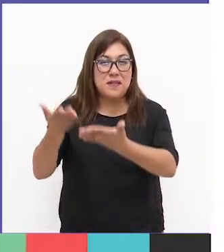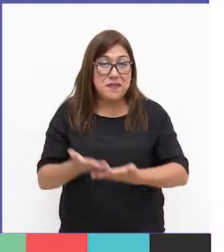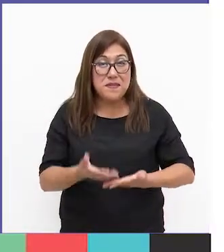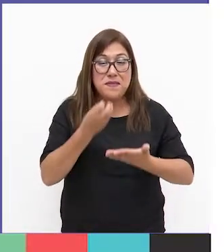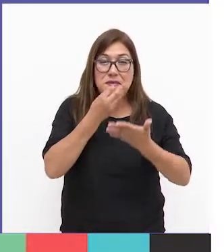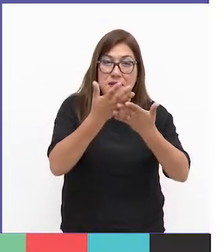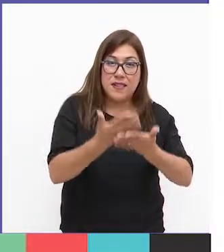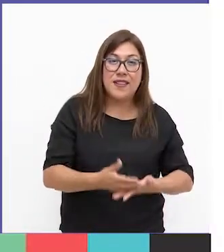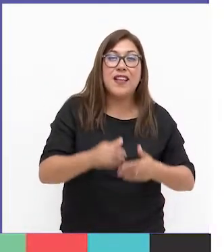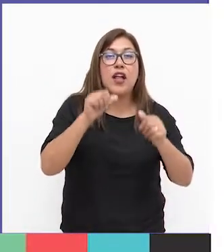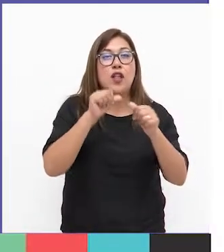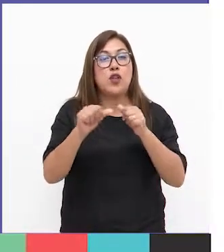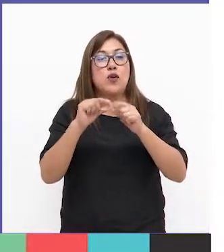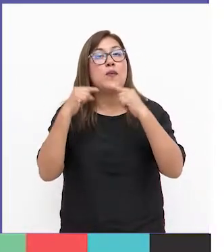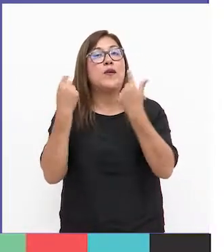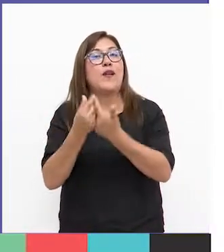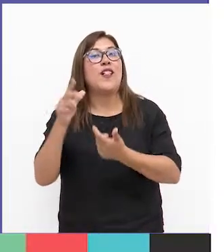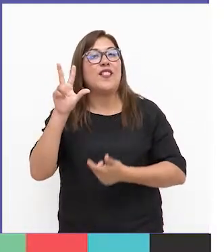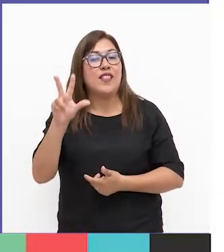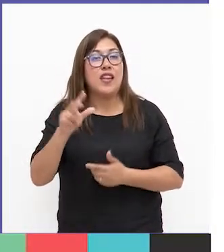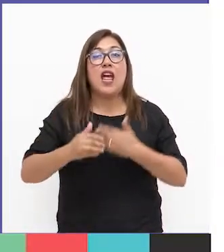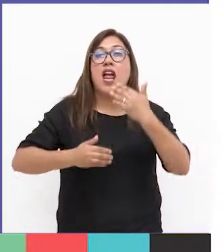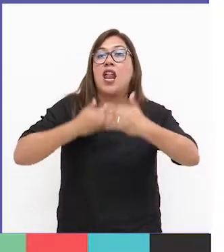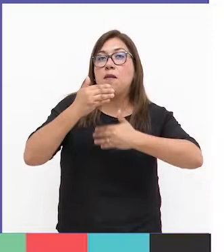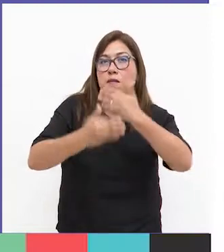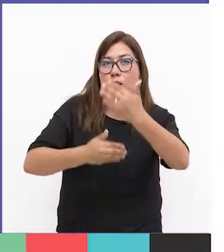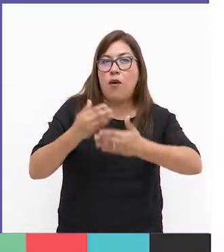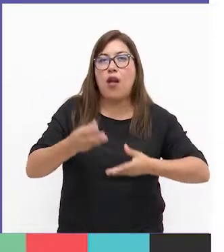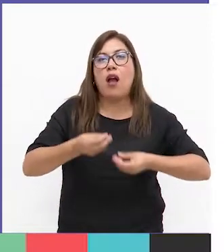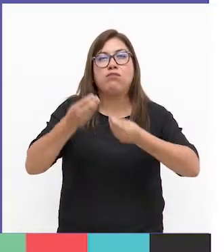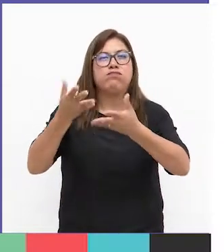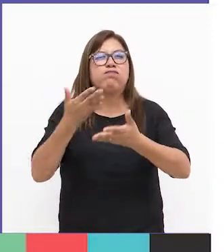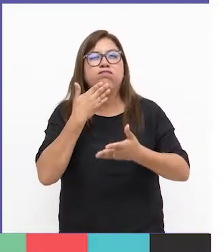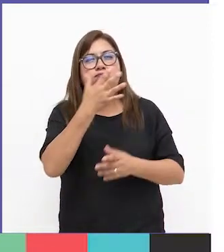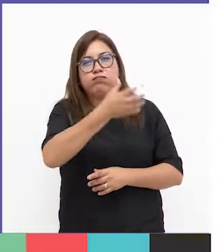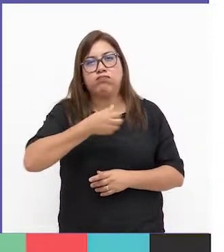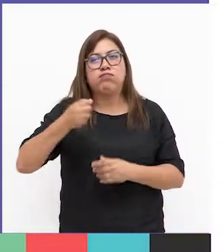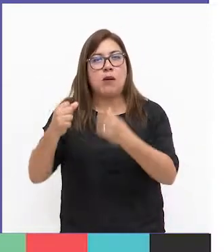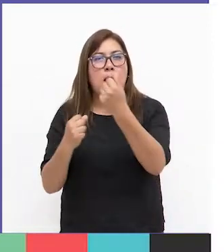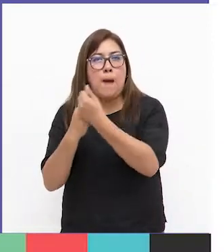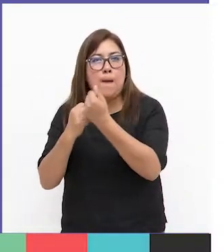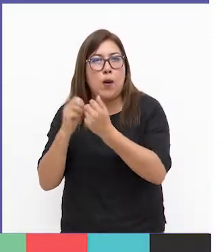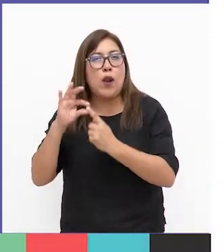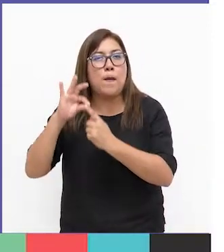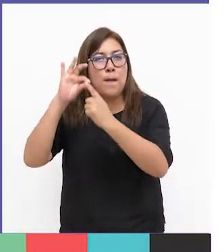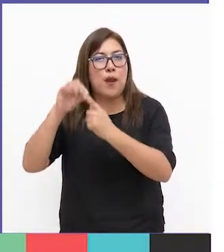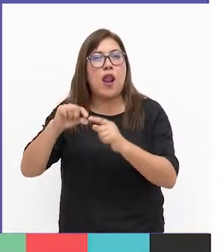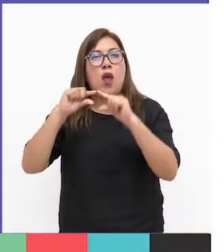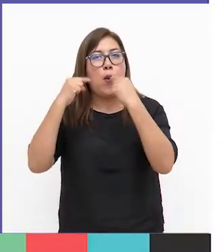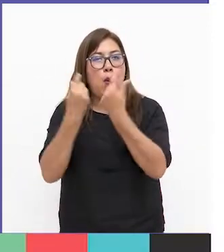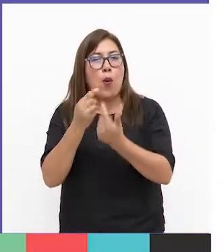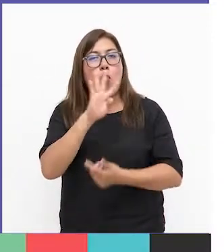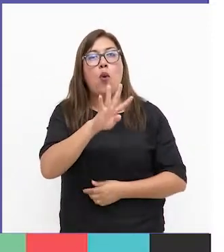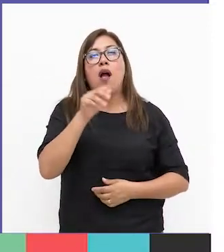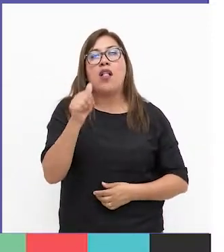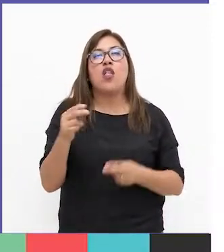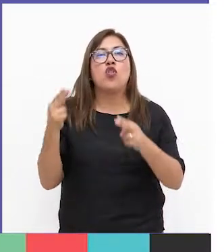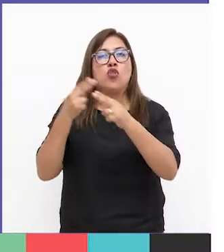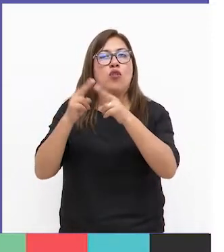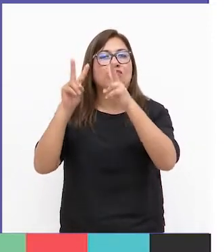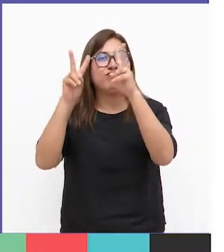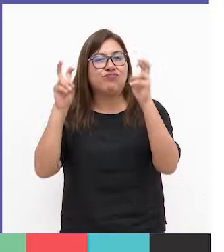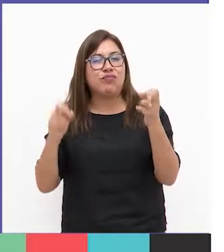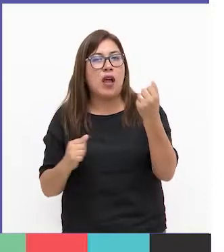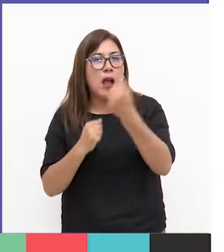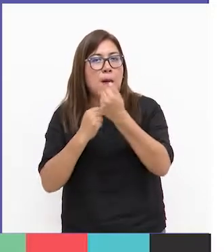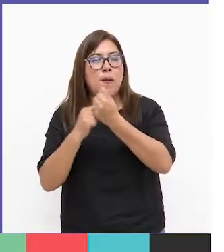Bienvenidas y bienvenidos al módulo 3, Proceso de asignación de apoyos excepcionales, del módulo 4A, Nombramiento